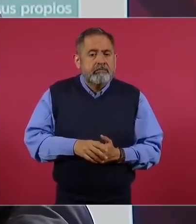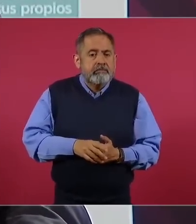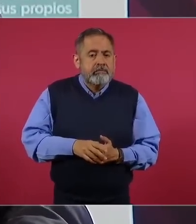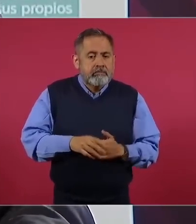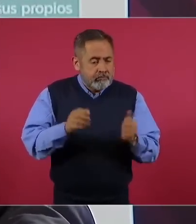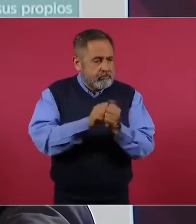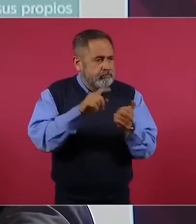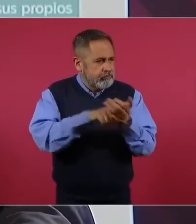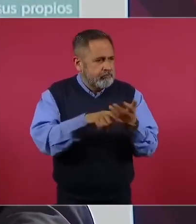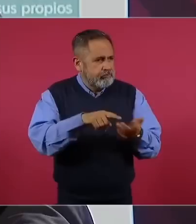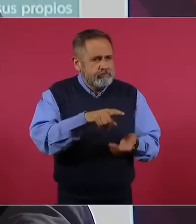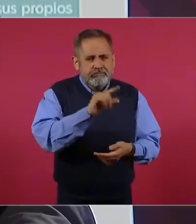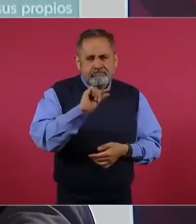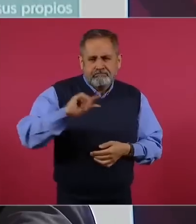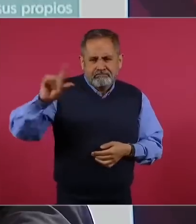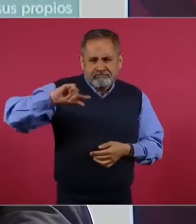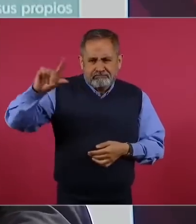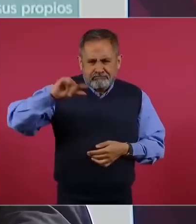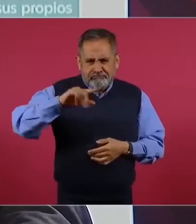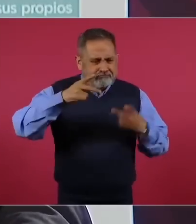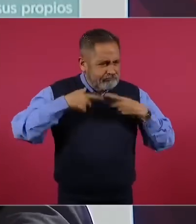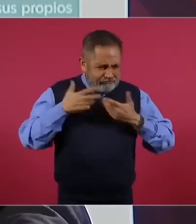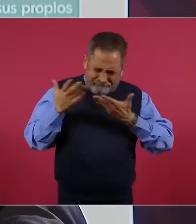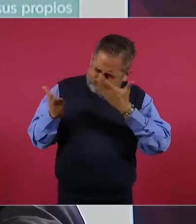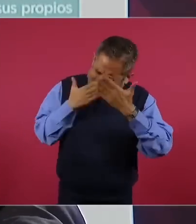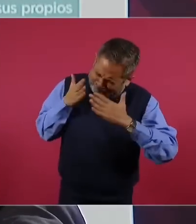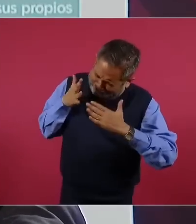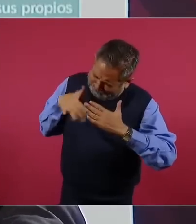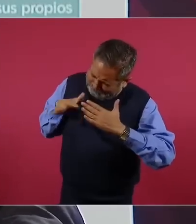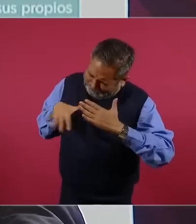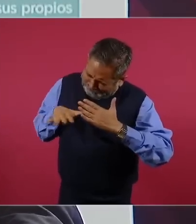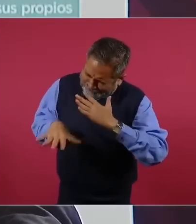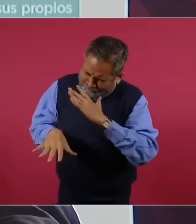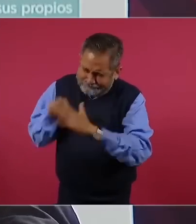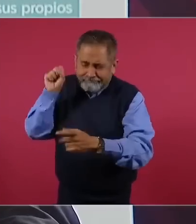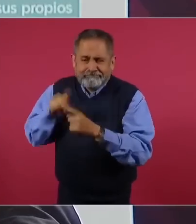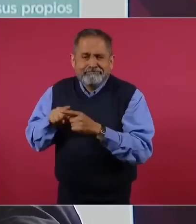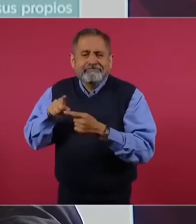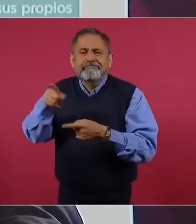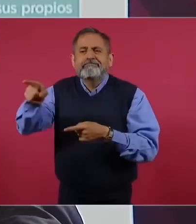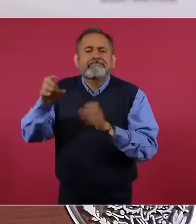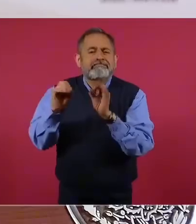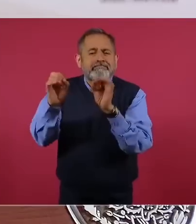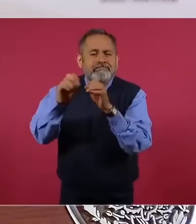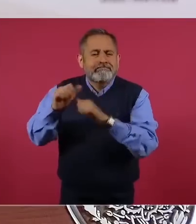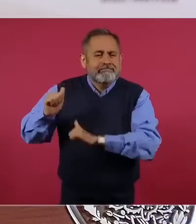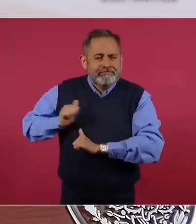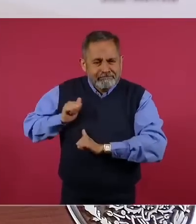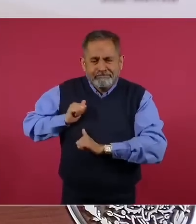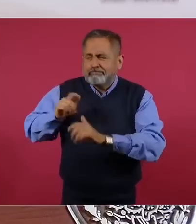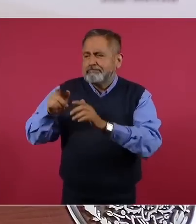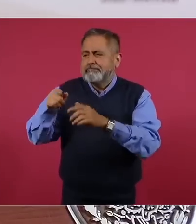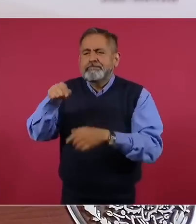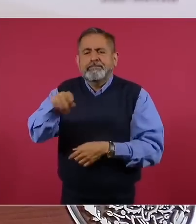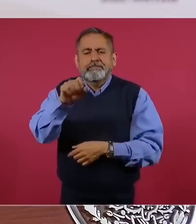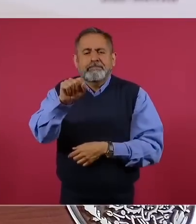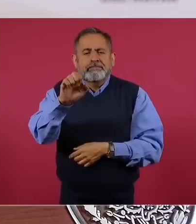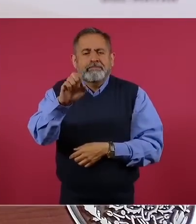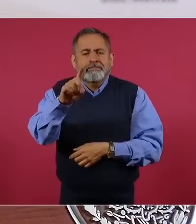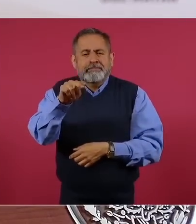con especialistas a buscar todos los archivos en comandancias, aquí en la Secretaría de la